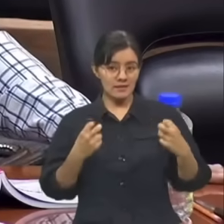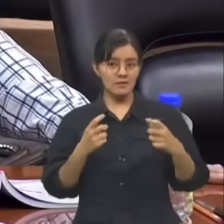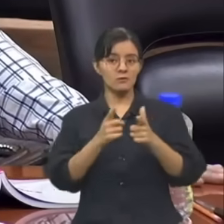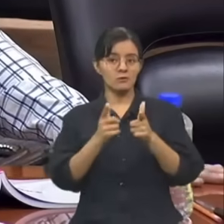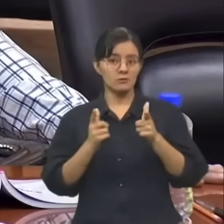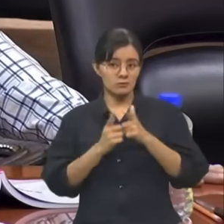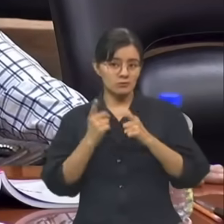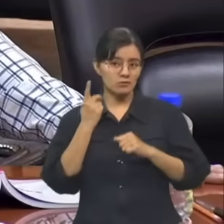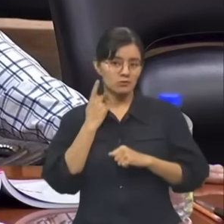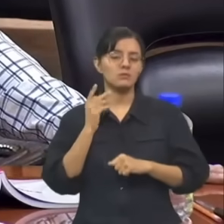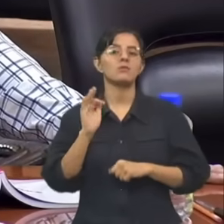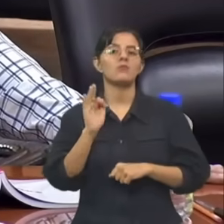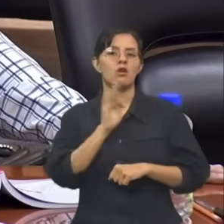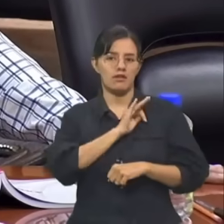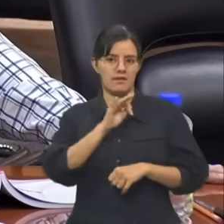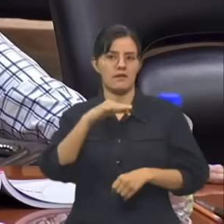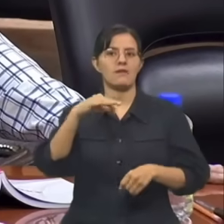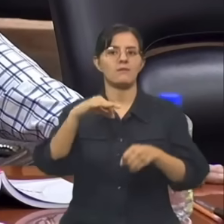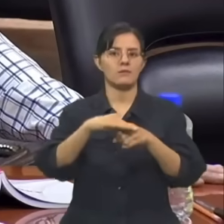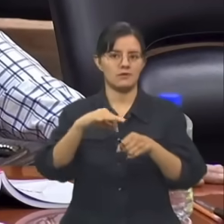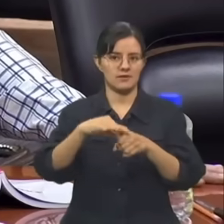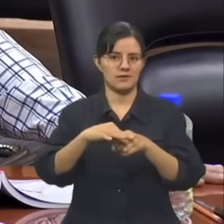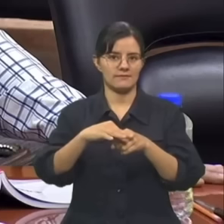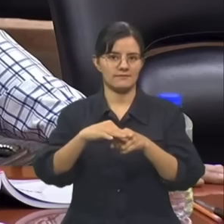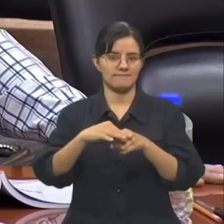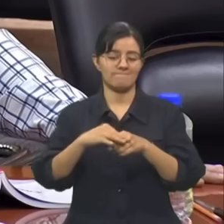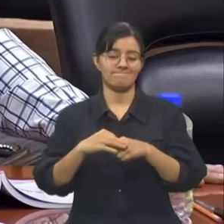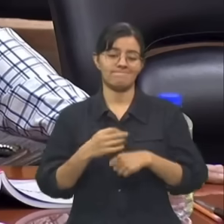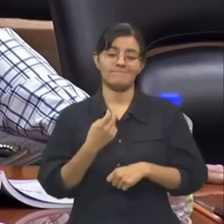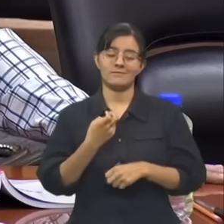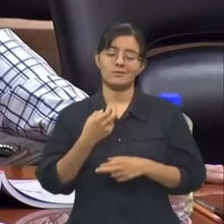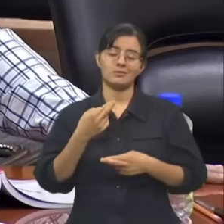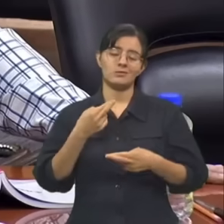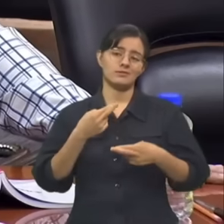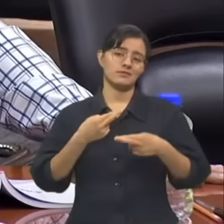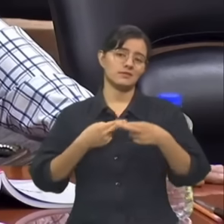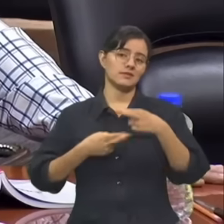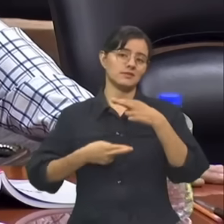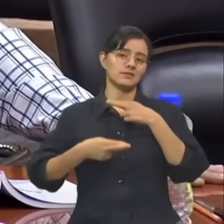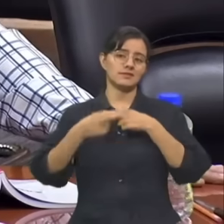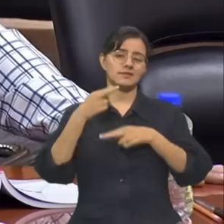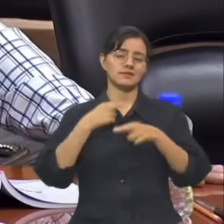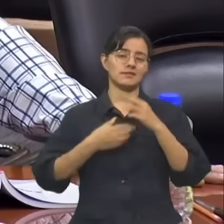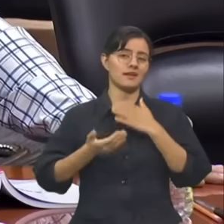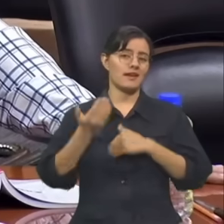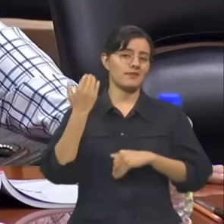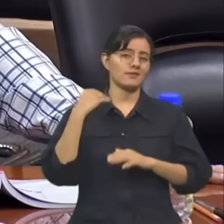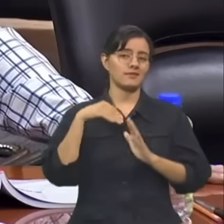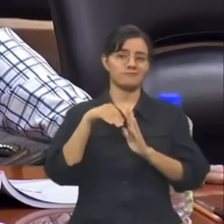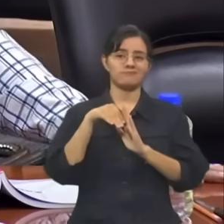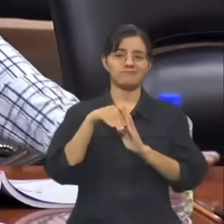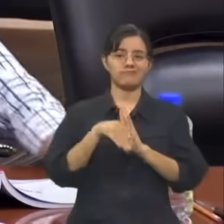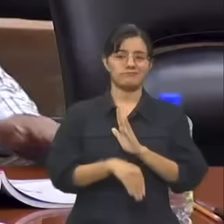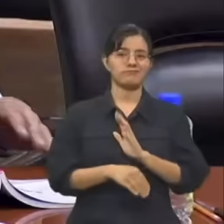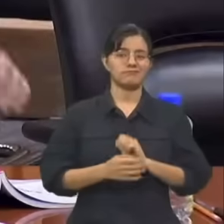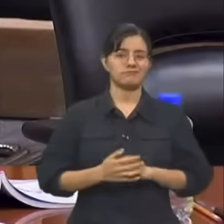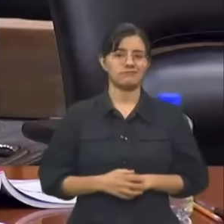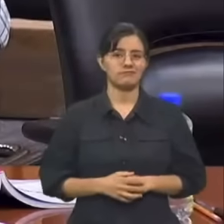mesa eso será un profundo retroceso el que vamos a